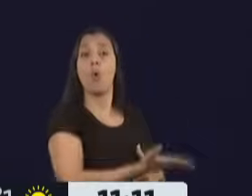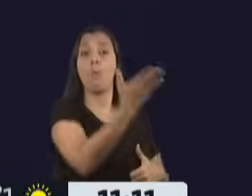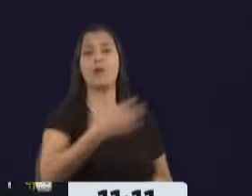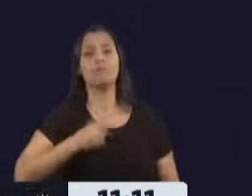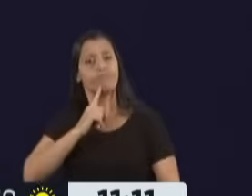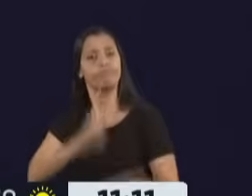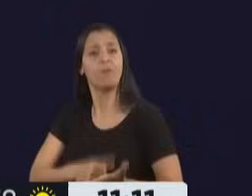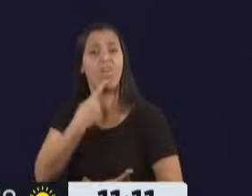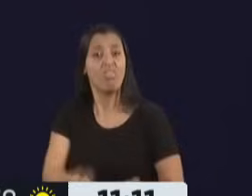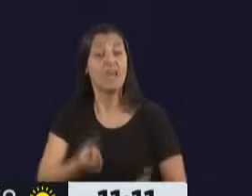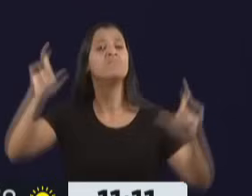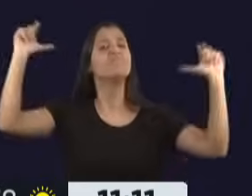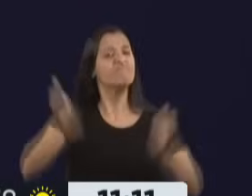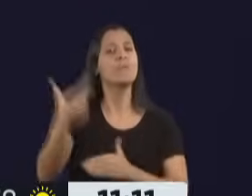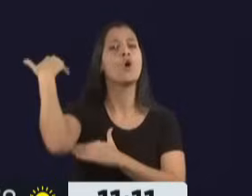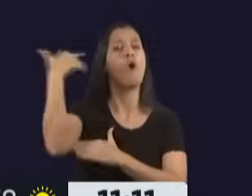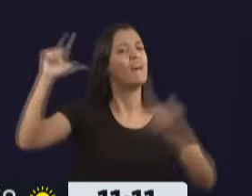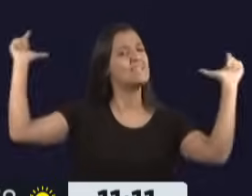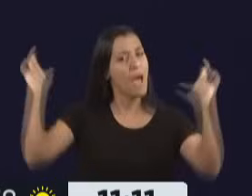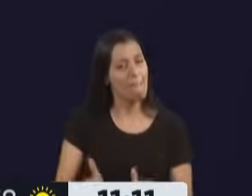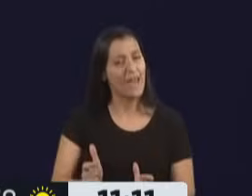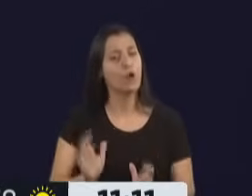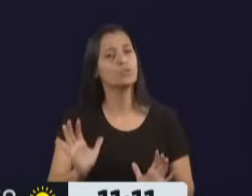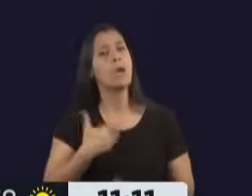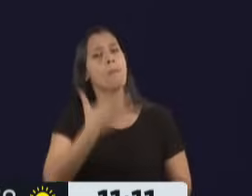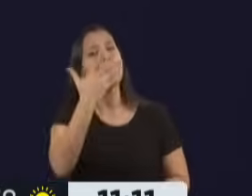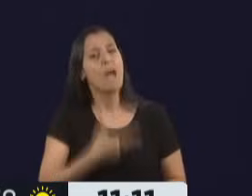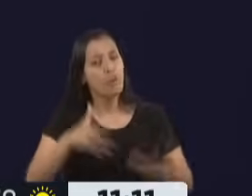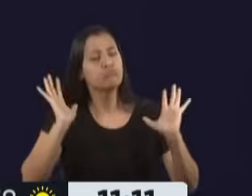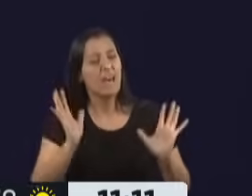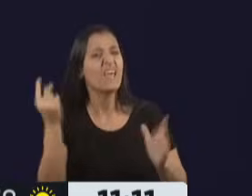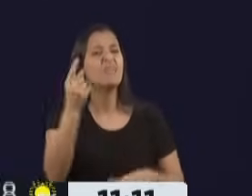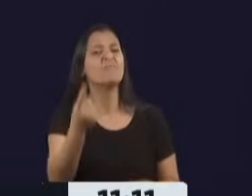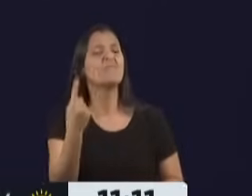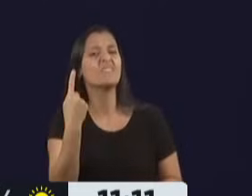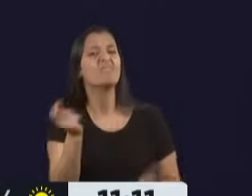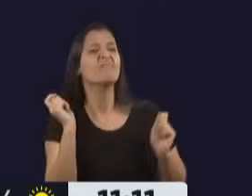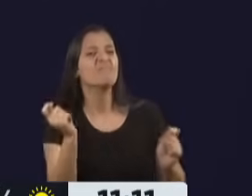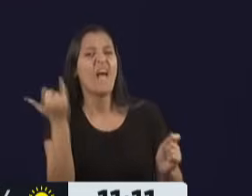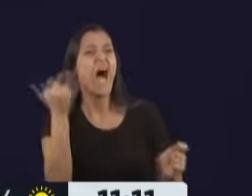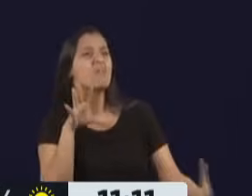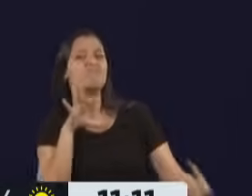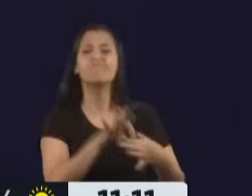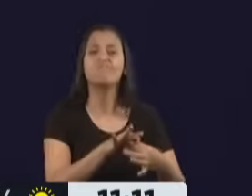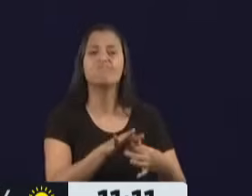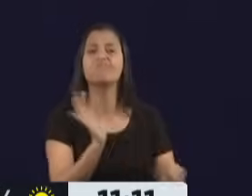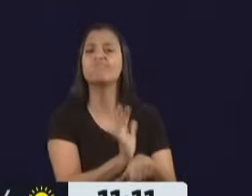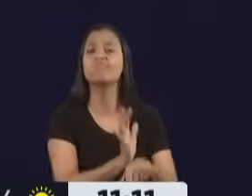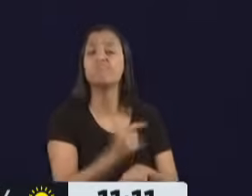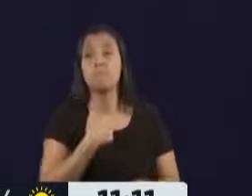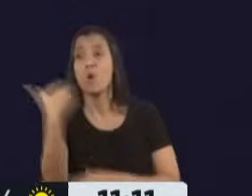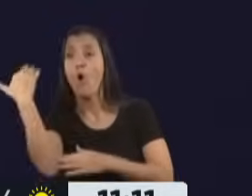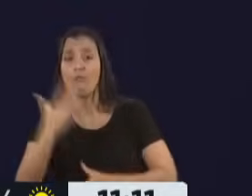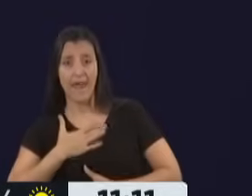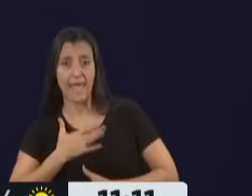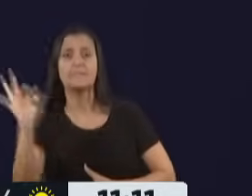menos conferencias. La verdad es que me gustaría entender cuál fue la relación que encontraron entre mis